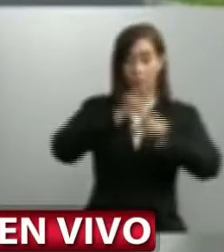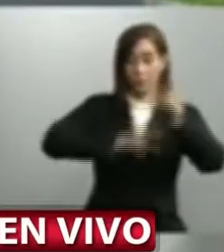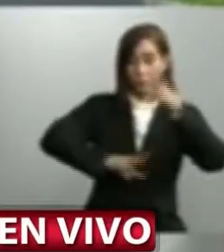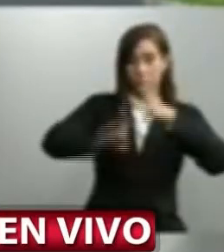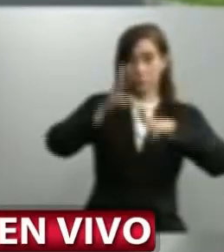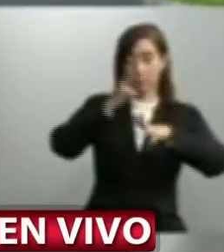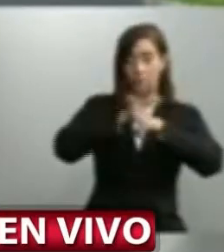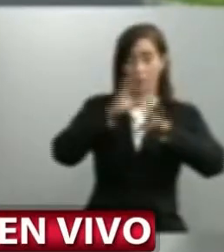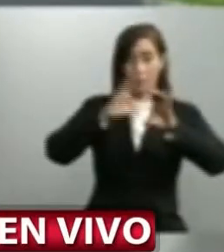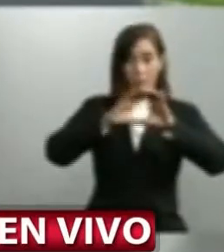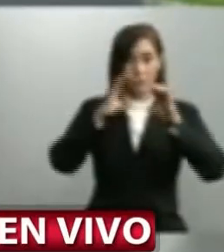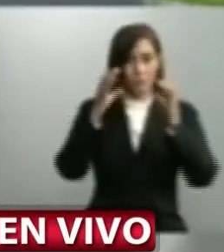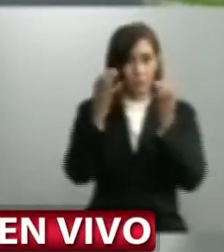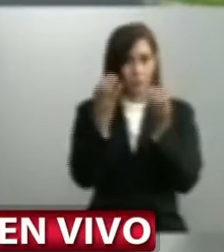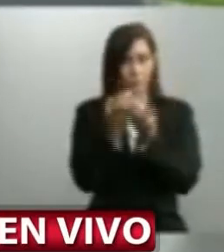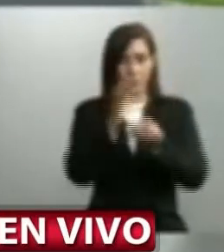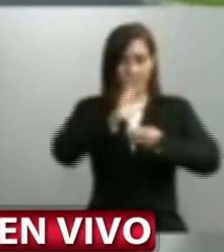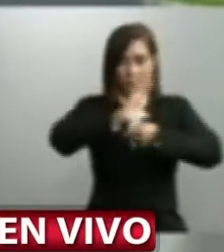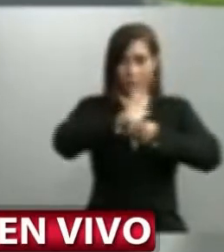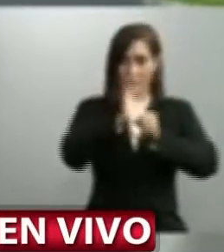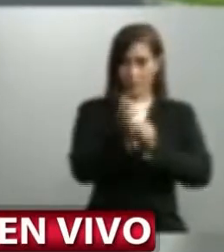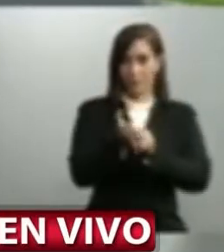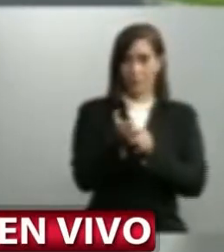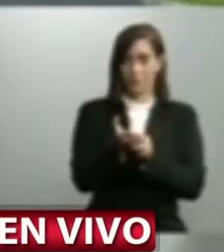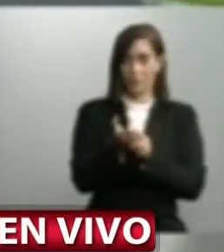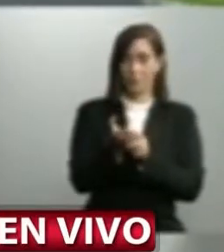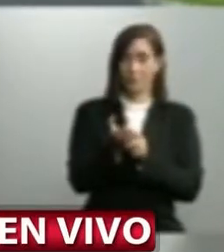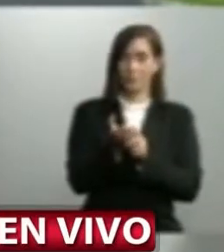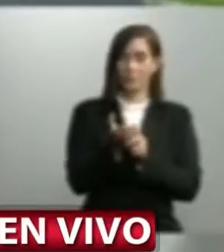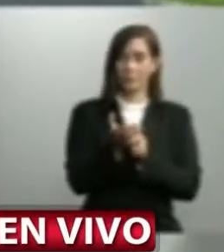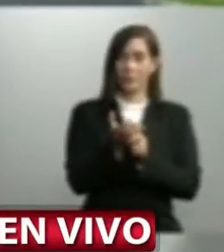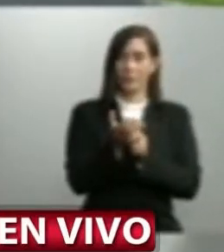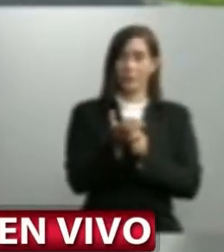del COVID-19